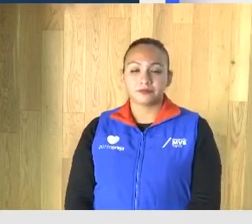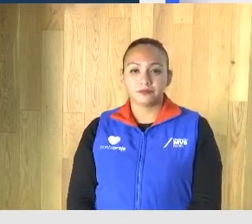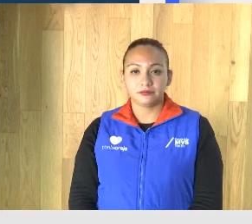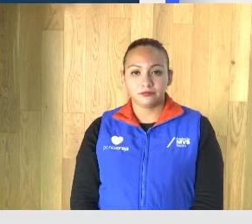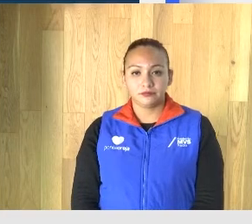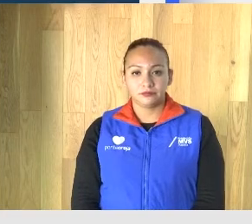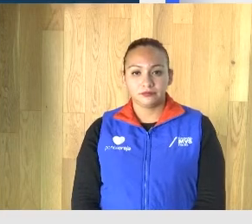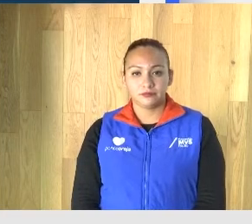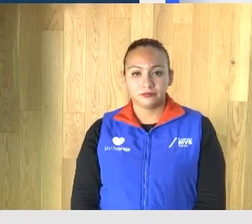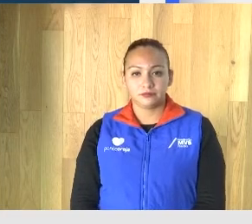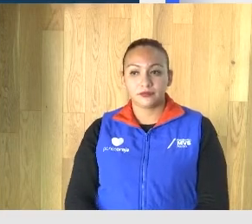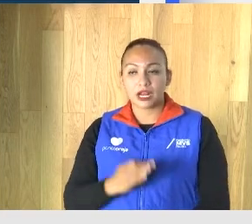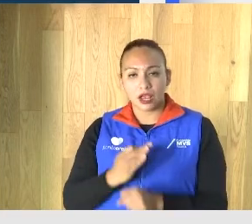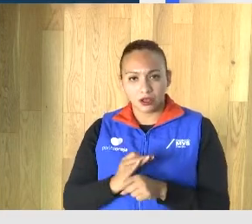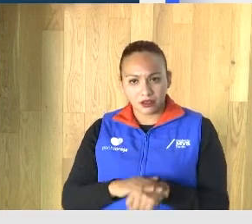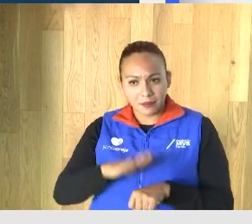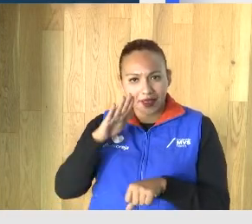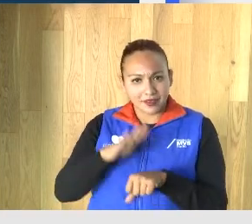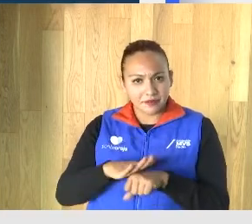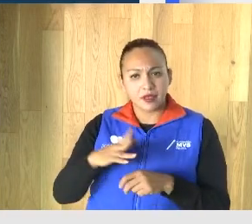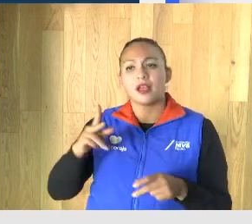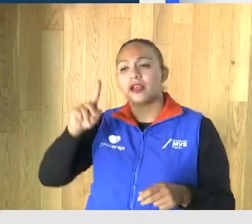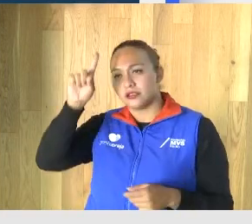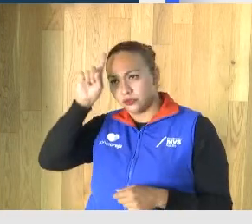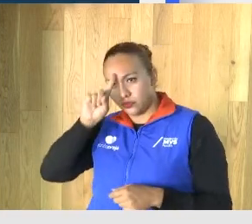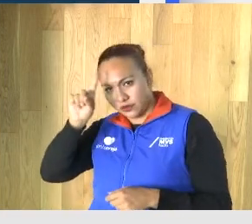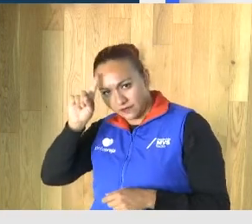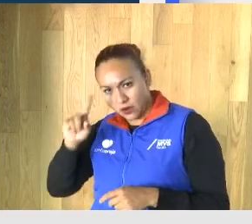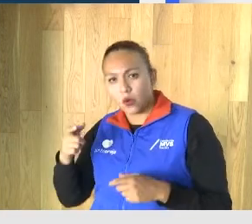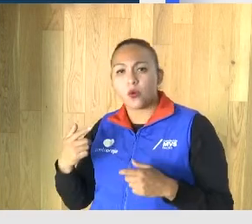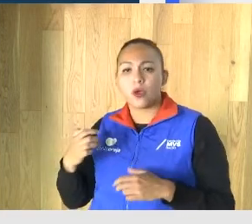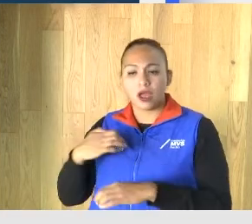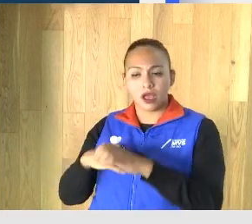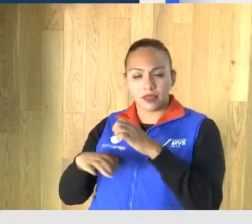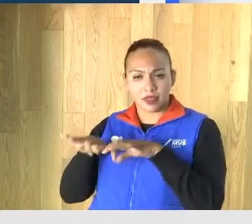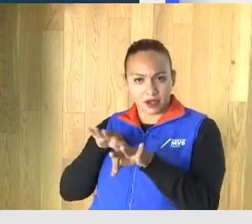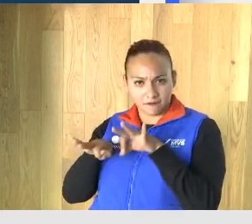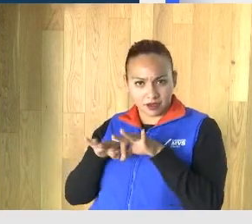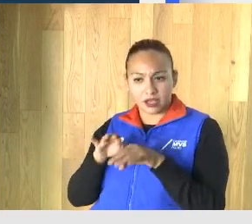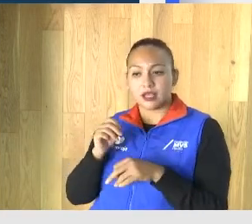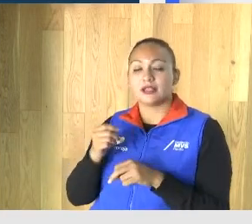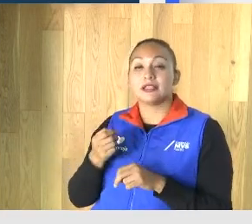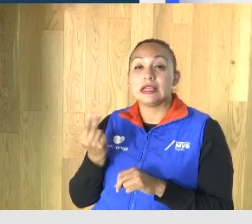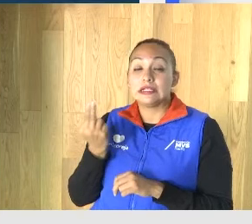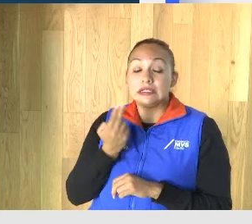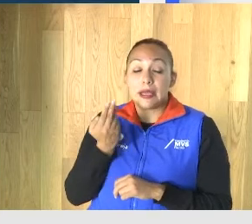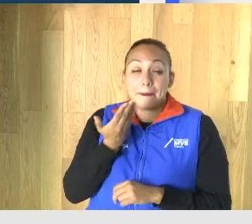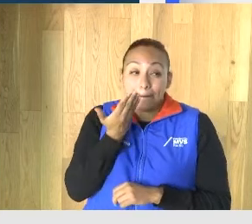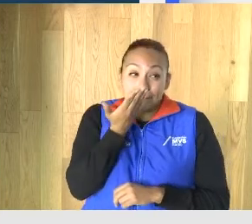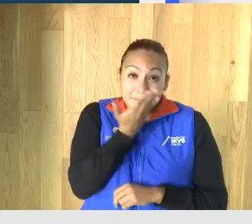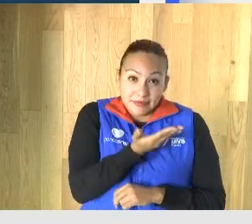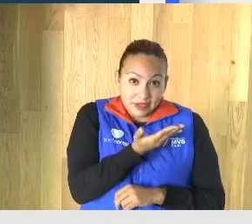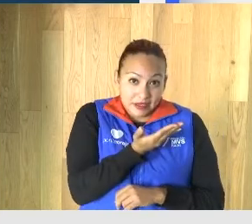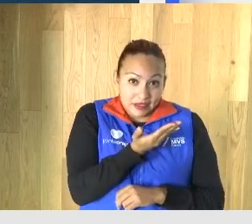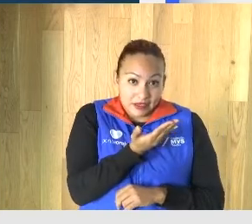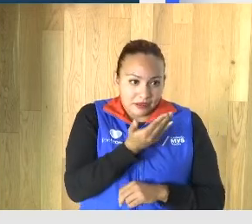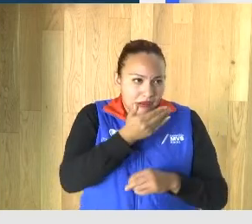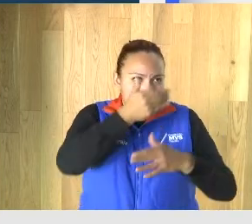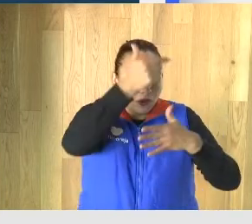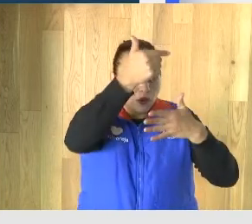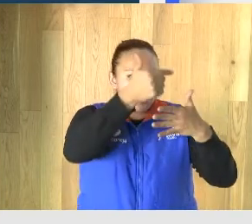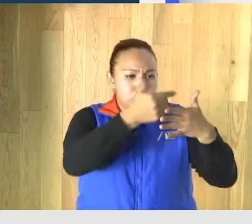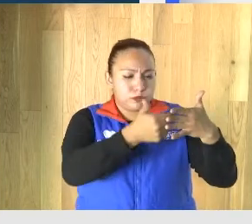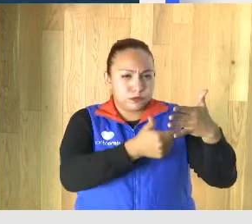más jurisdicciones, reguladores, supervisores y las propias compañías que están estableciendo requisitos muy avanzados en